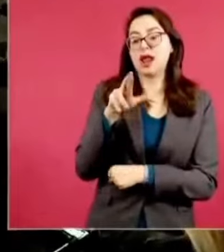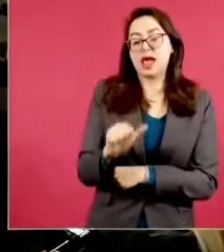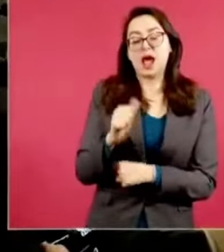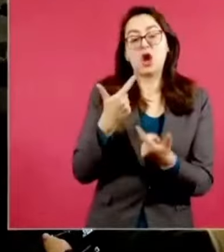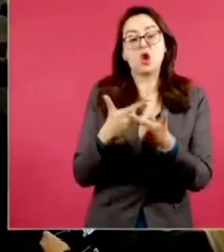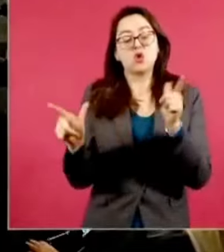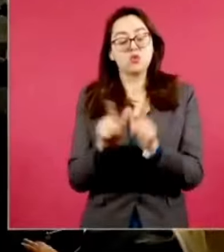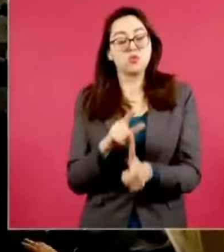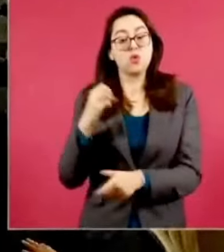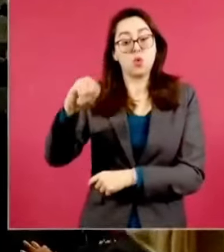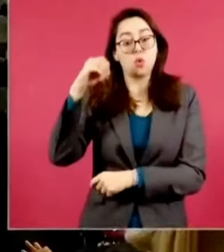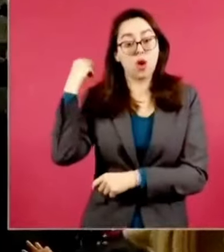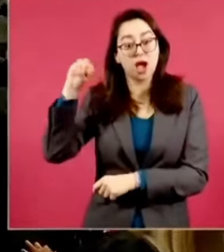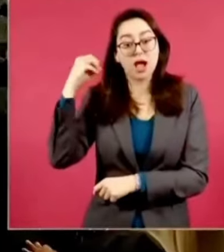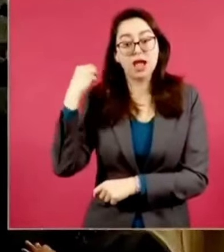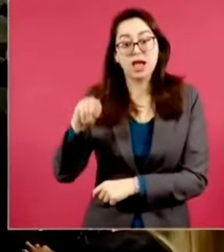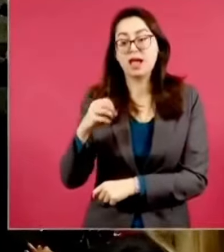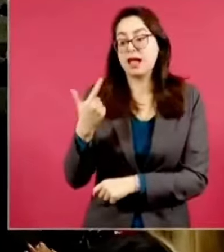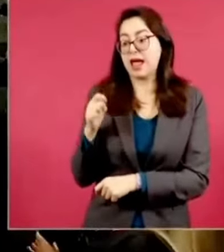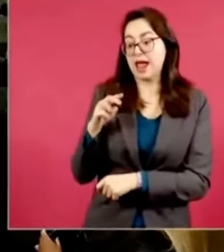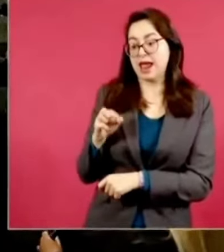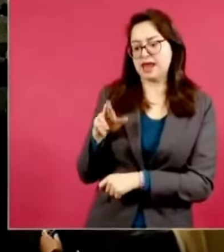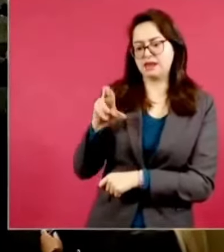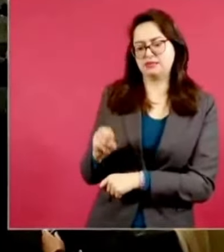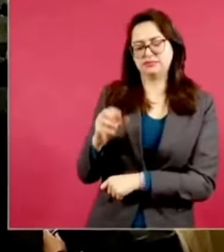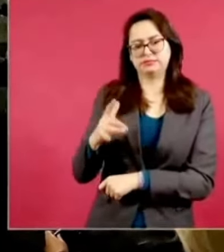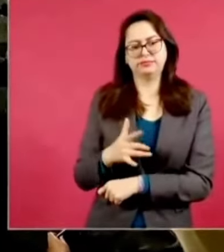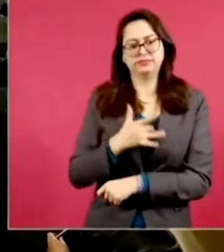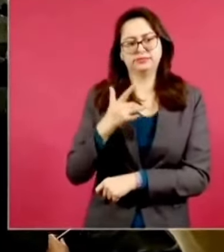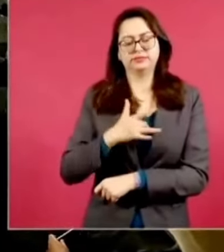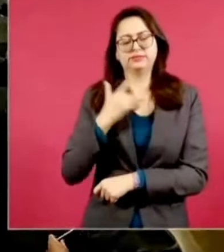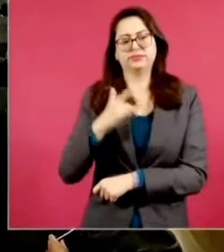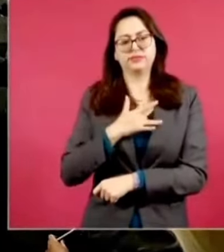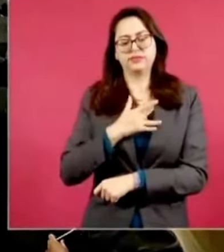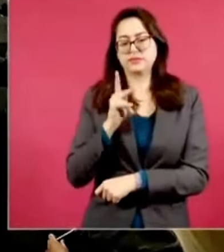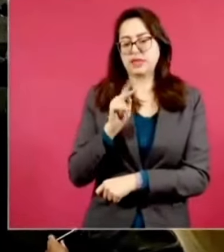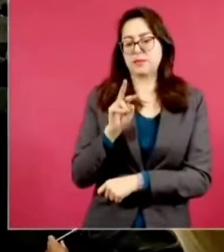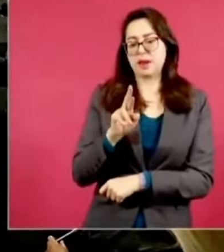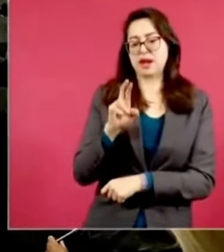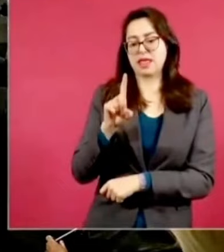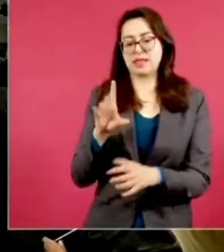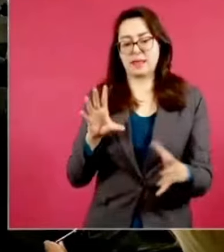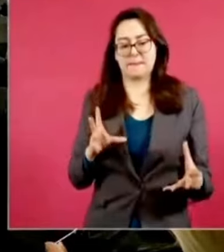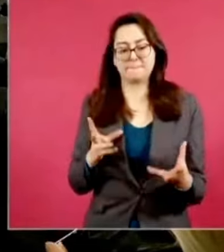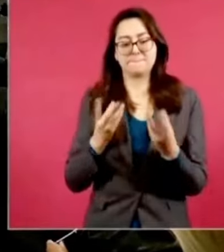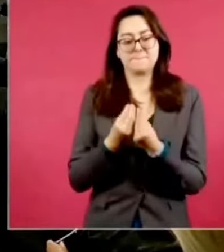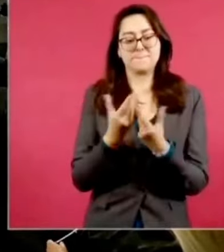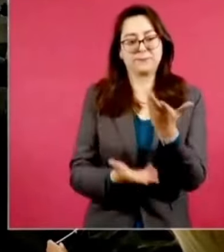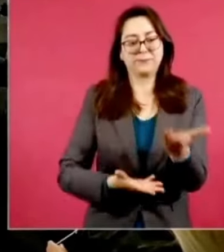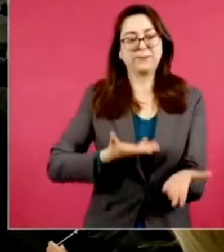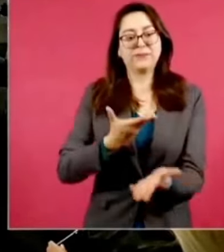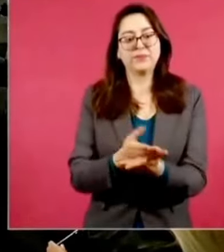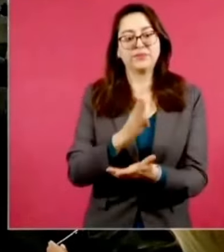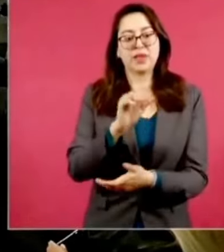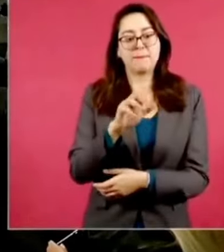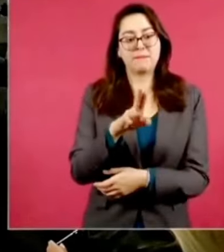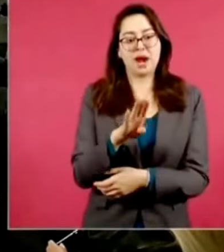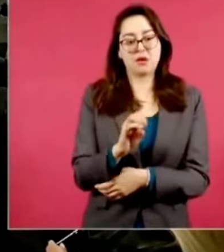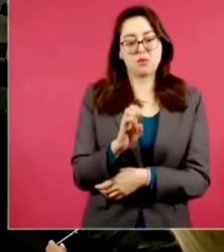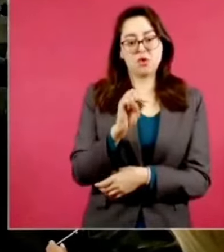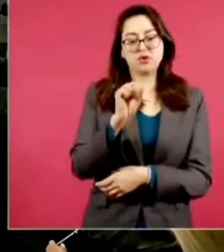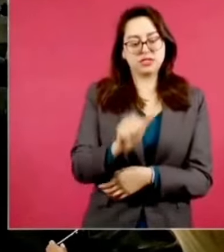Genaro Villamil en ese grupo, los que se fusionaron con una iniciativa del PRD, que entonces tenía Barbosa, y logran la